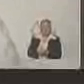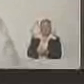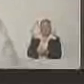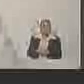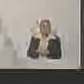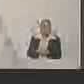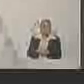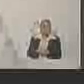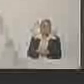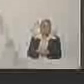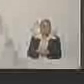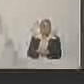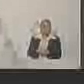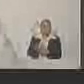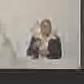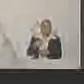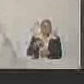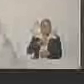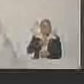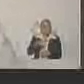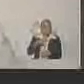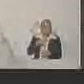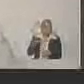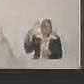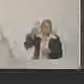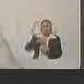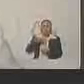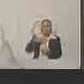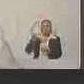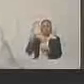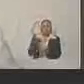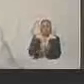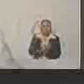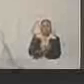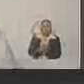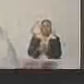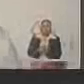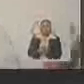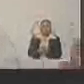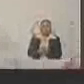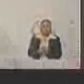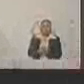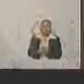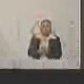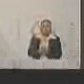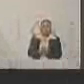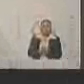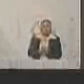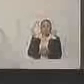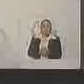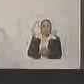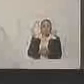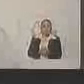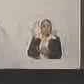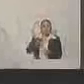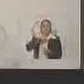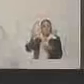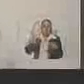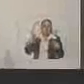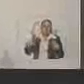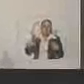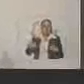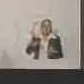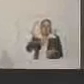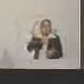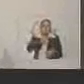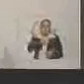sucede lo de España, que ganemos los ciudadanos, invitar a trabajar a cada uno de ellos porque todos amamos la delegación,